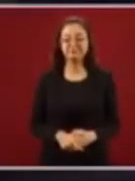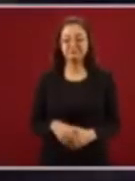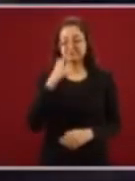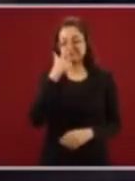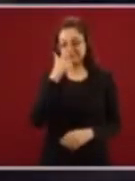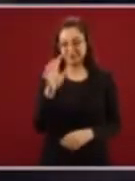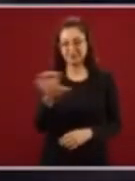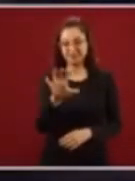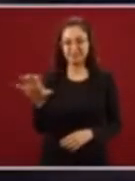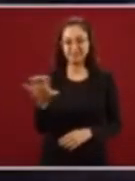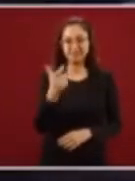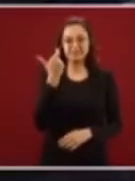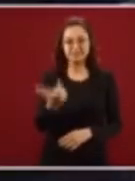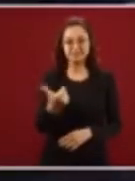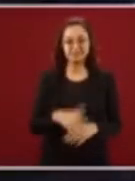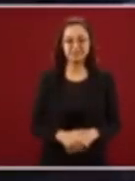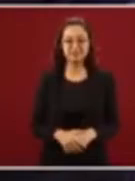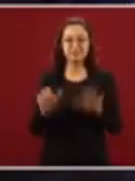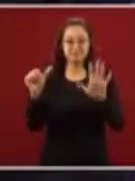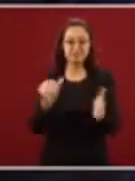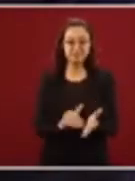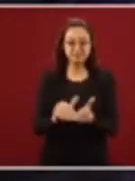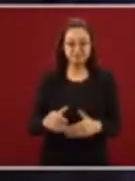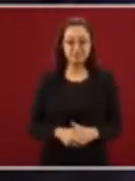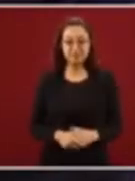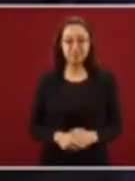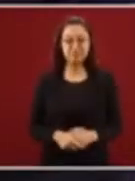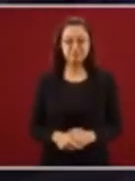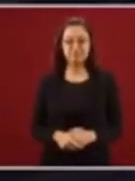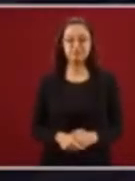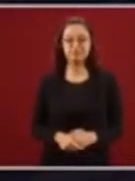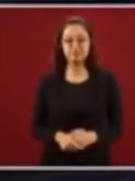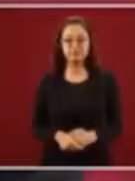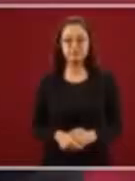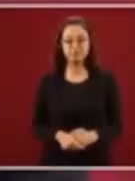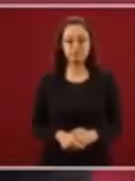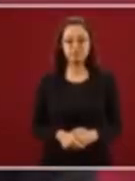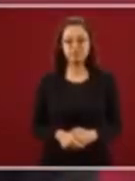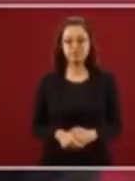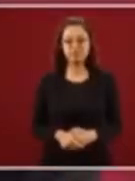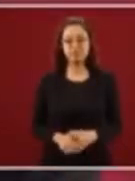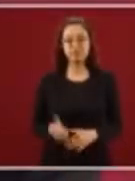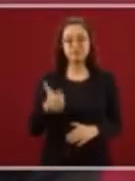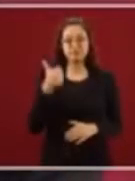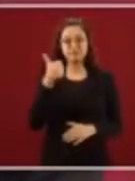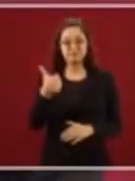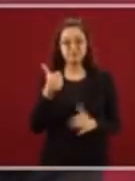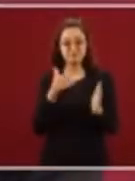500 pesos. 6 millones de cachitos.